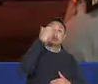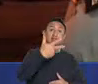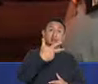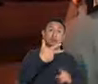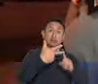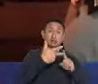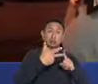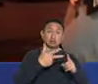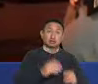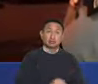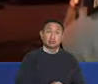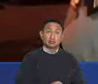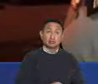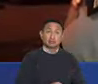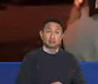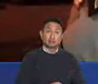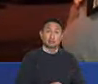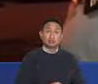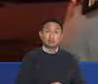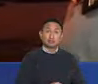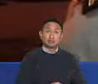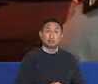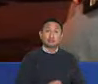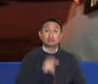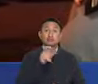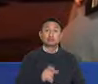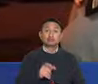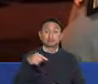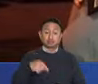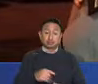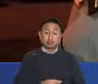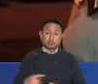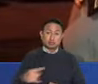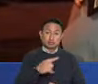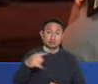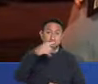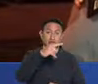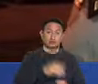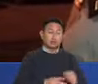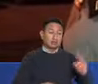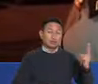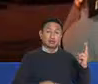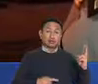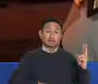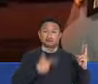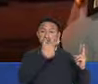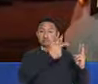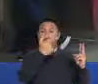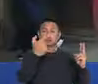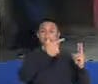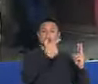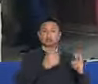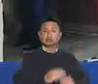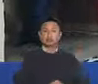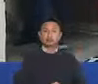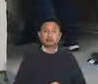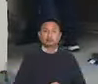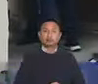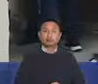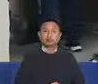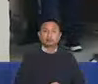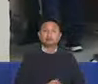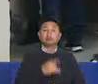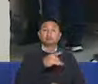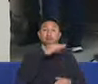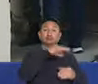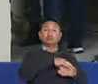piso, en una terraza, los sicarios proceden directamente a disparar en contra de la humanidad del candidato. Durante el proceso de